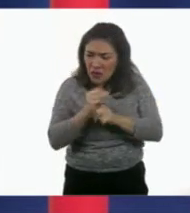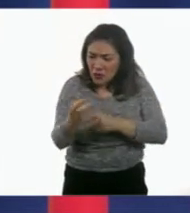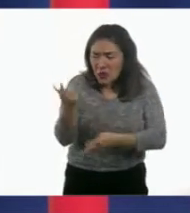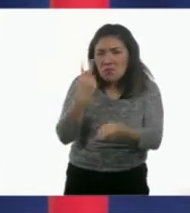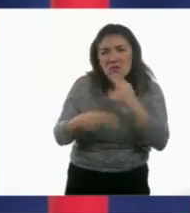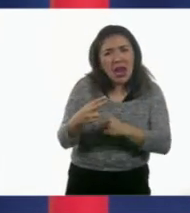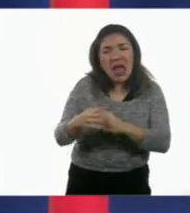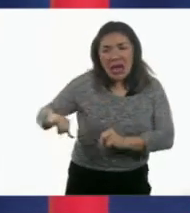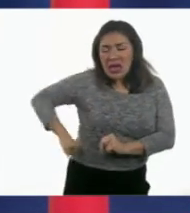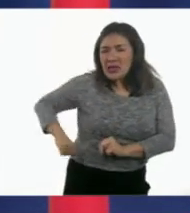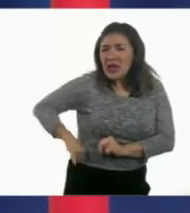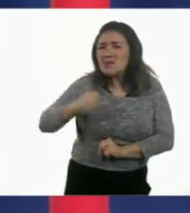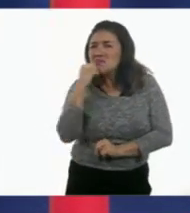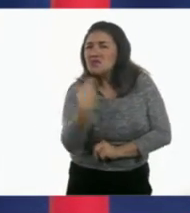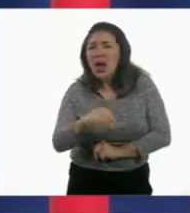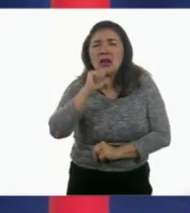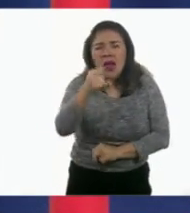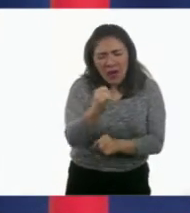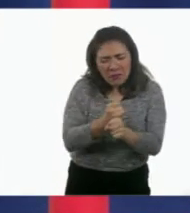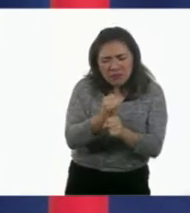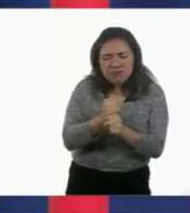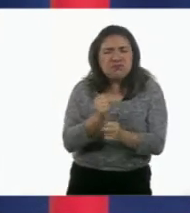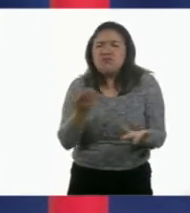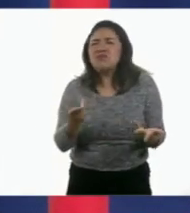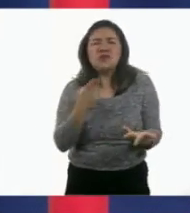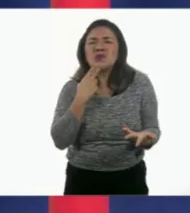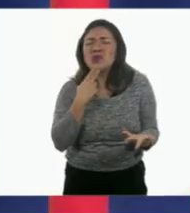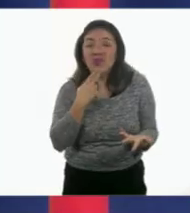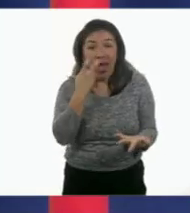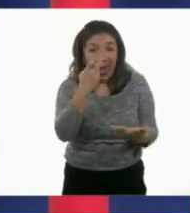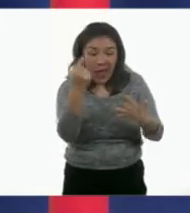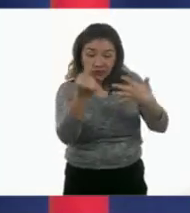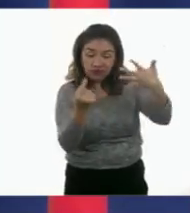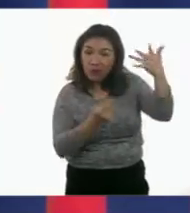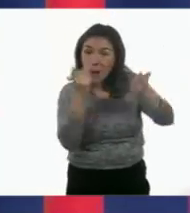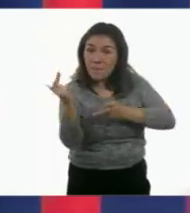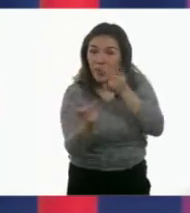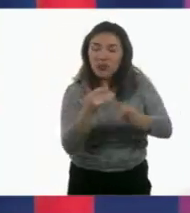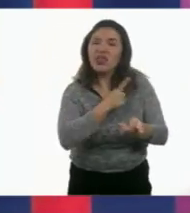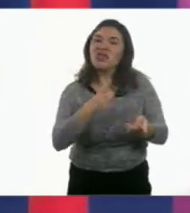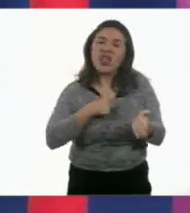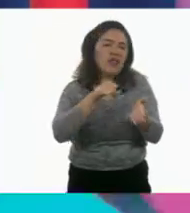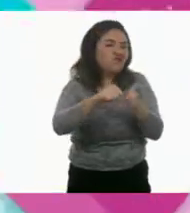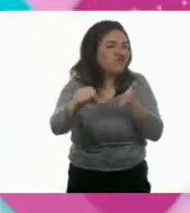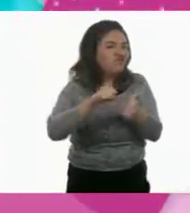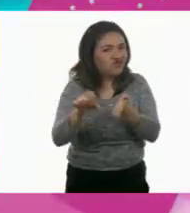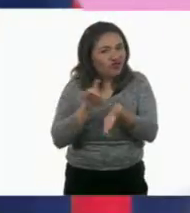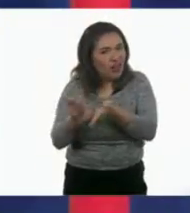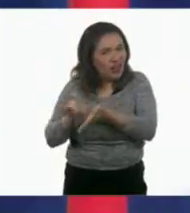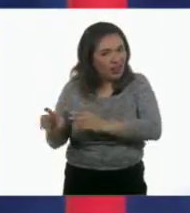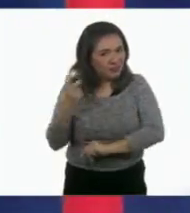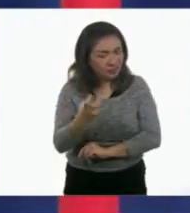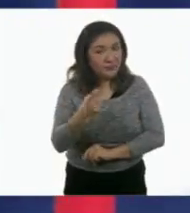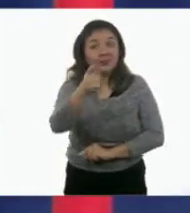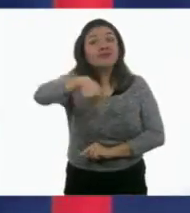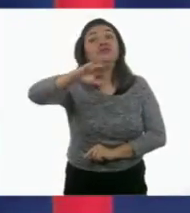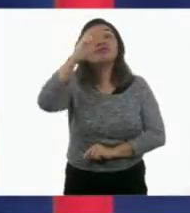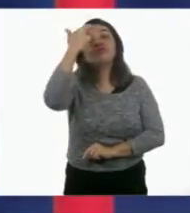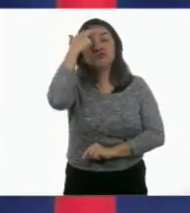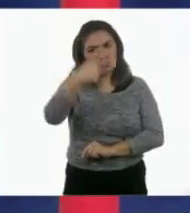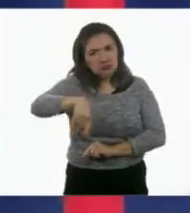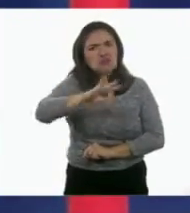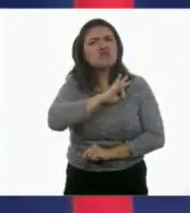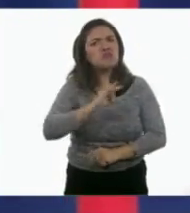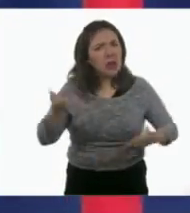información de interés en tu investigación. Esas también hay que eliminarlas. Recuerda que